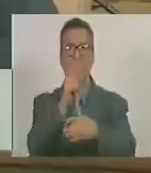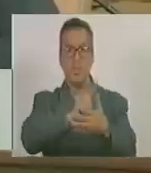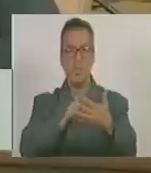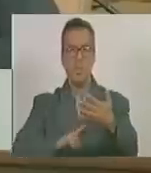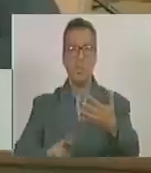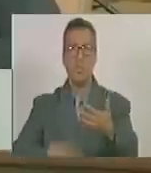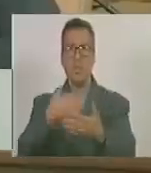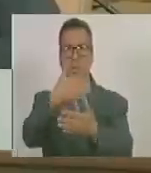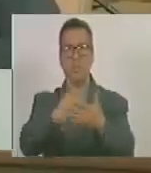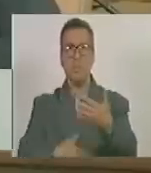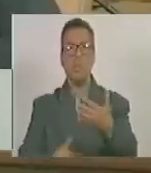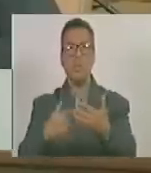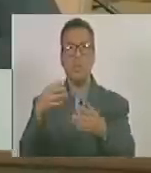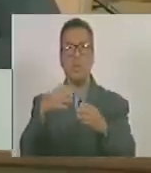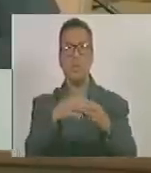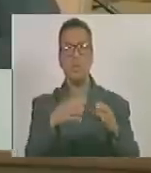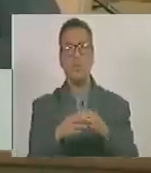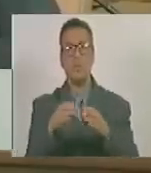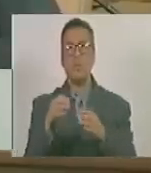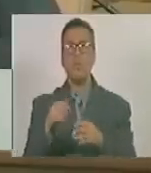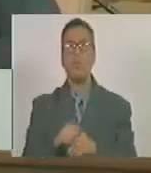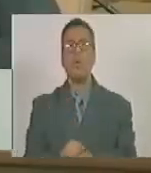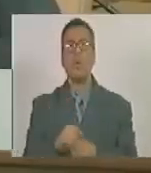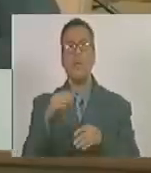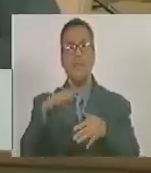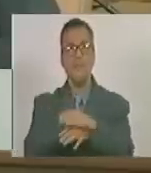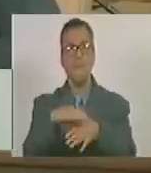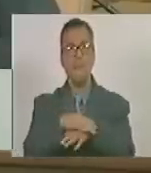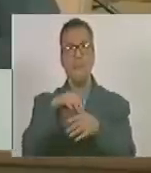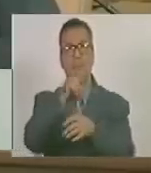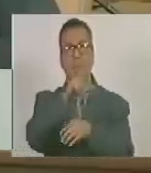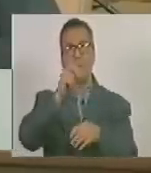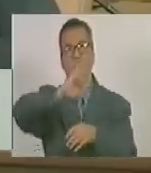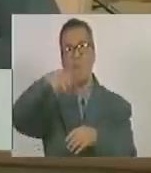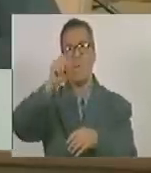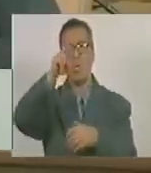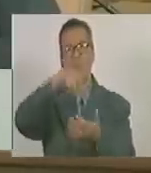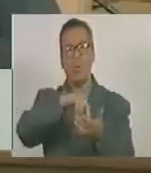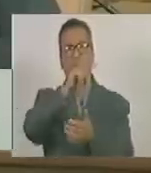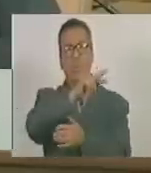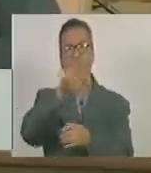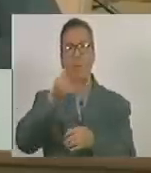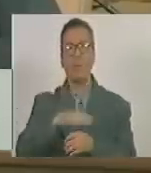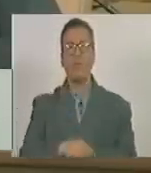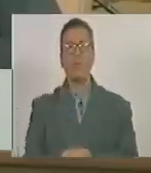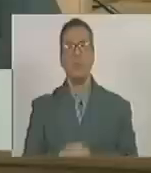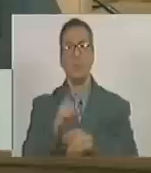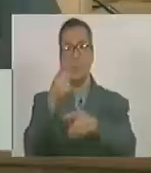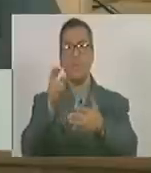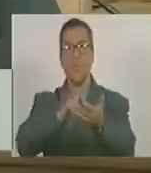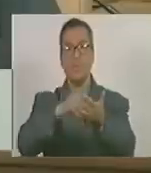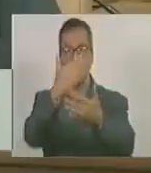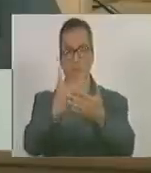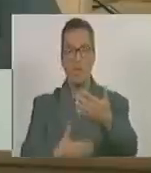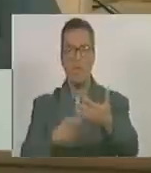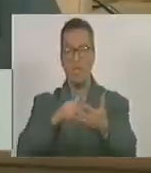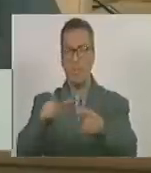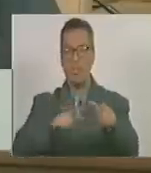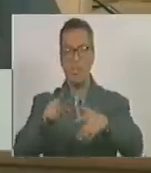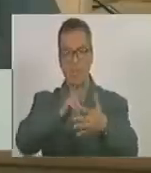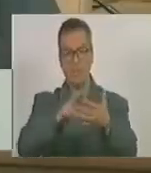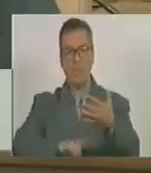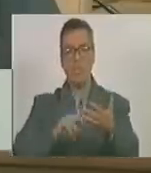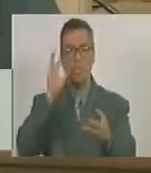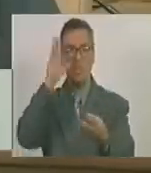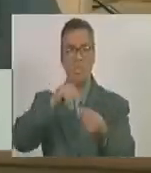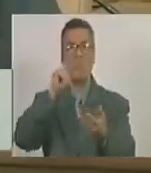lectura al acta de la sesión ordinaria del día martes 13 de junio de 2023. Una vez leída y sometida a votación,